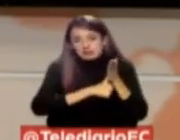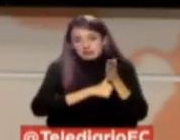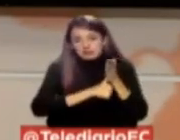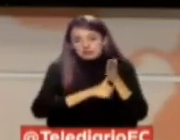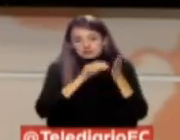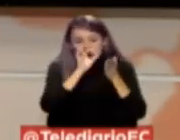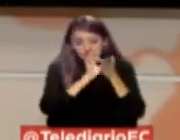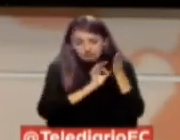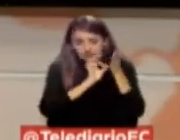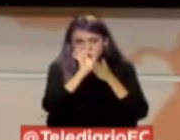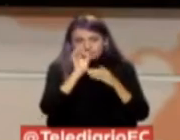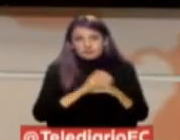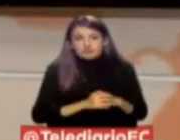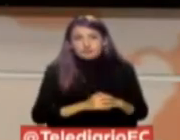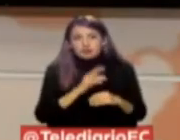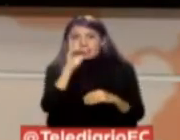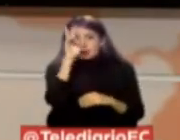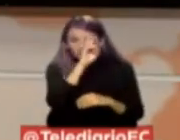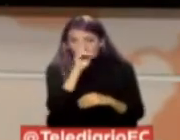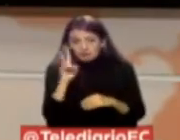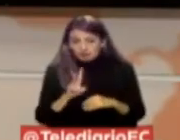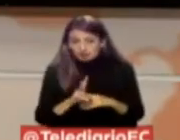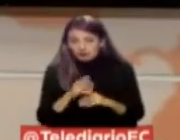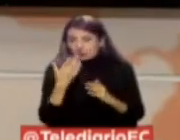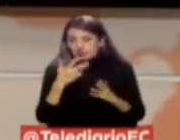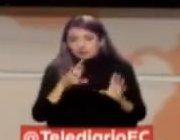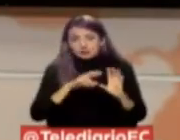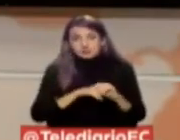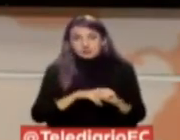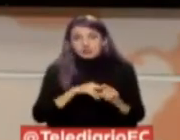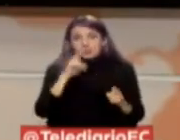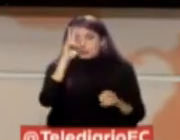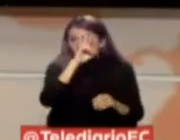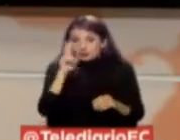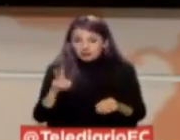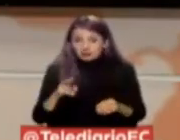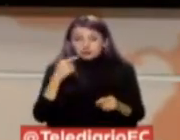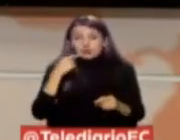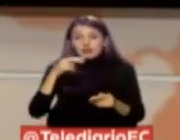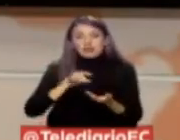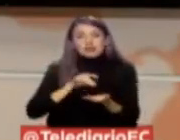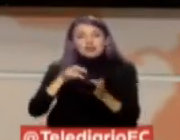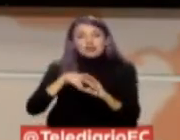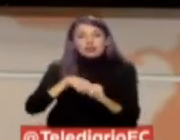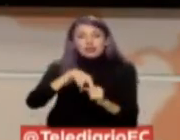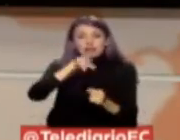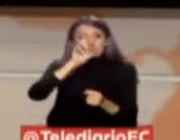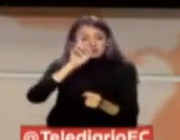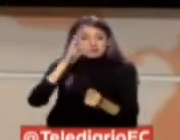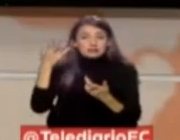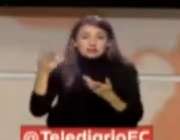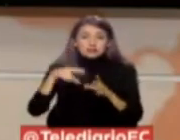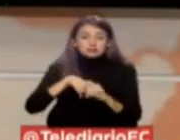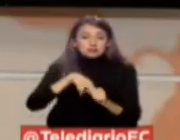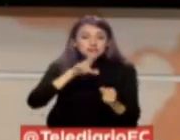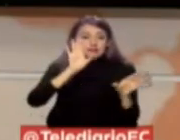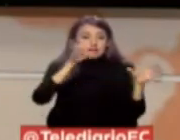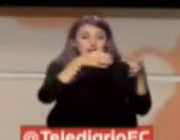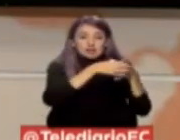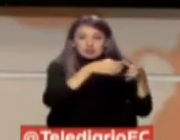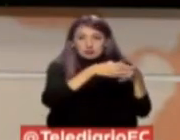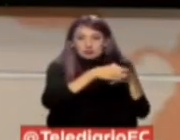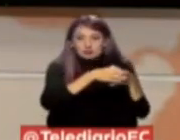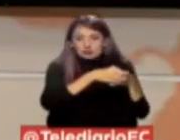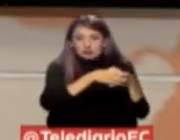país. Como Venezuela acaba de salir de la comunidad andina por decisión del mismo presidente Maduro, que tanto daño le ha hecho a ese país,